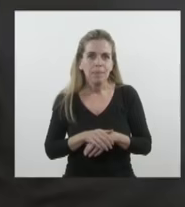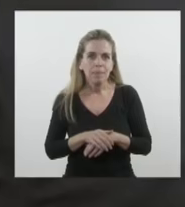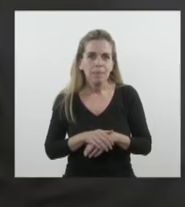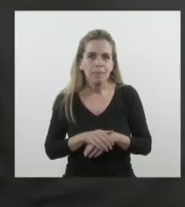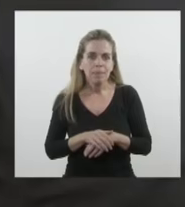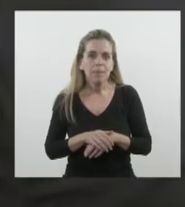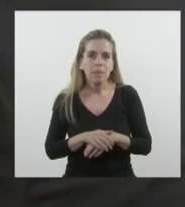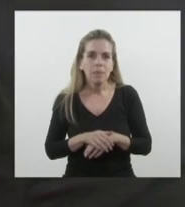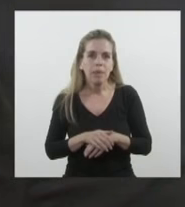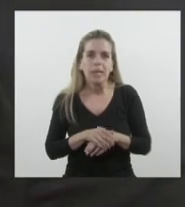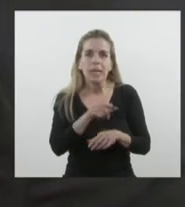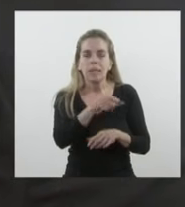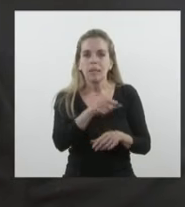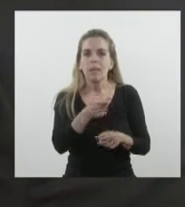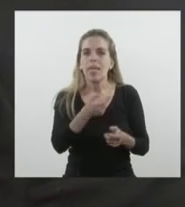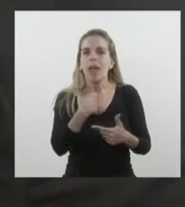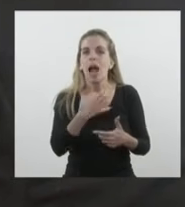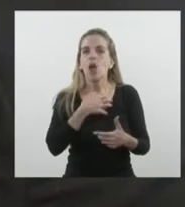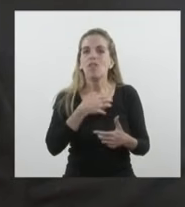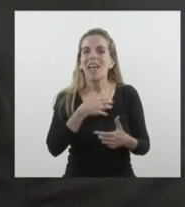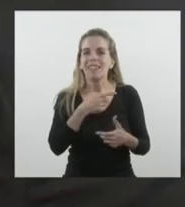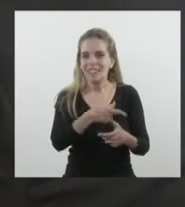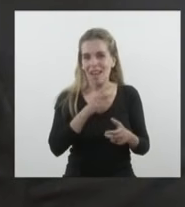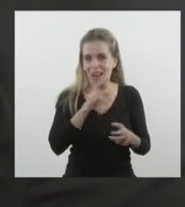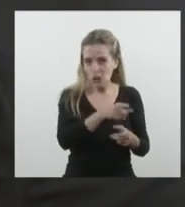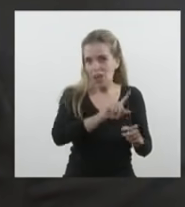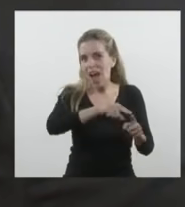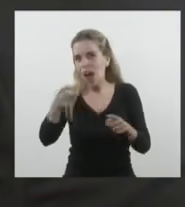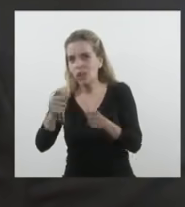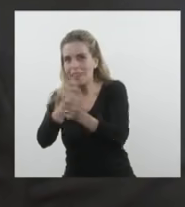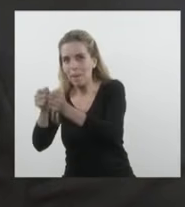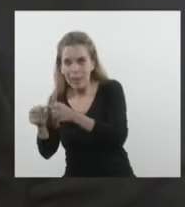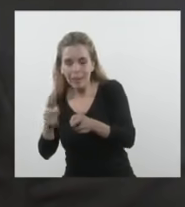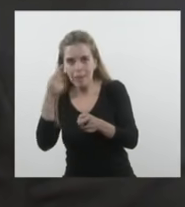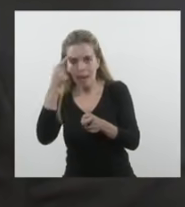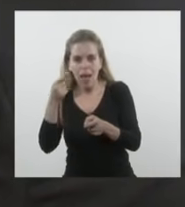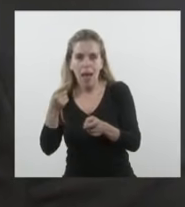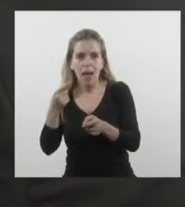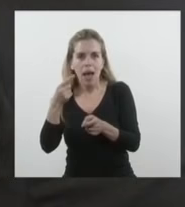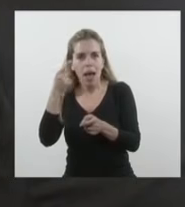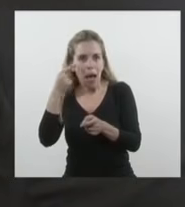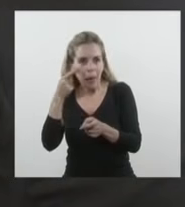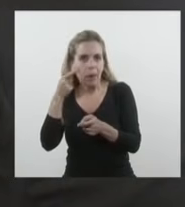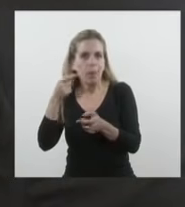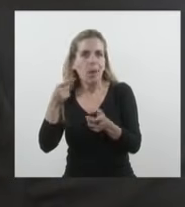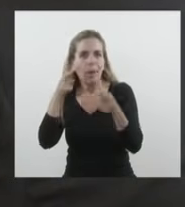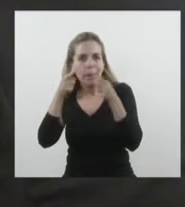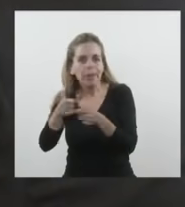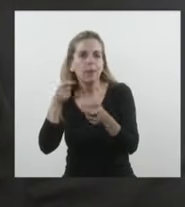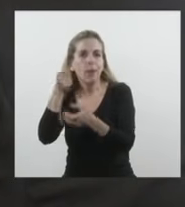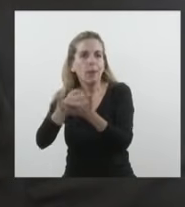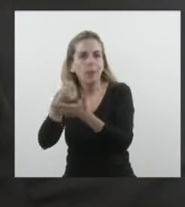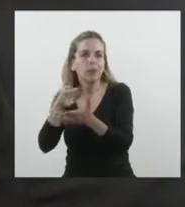una causa más confianza que otras en cuanto a la lucha contra la alcohol y hemos invertido mucho en